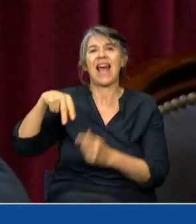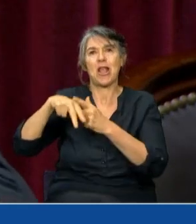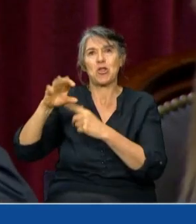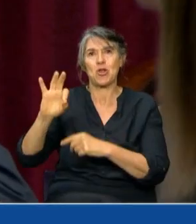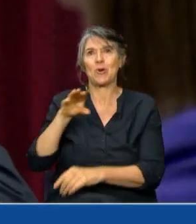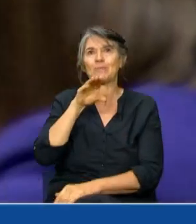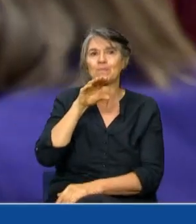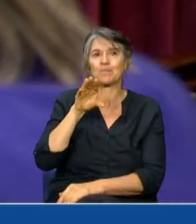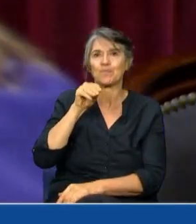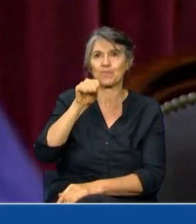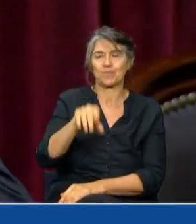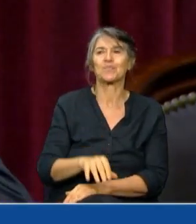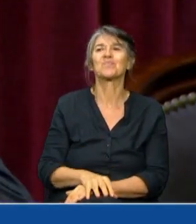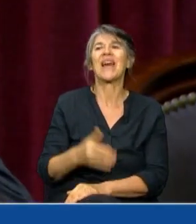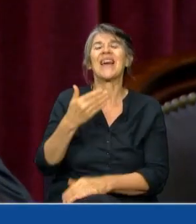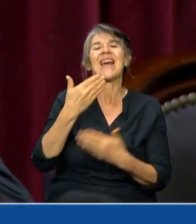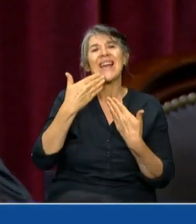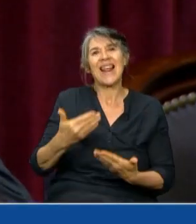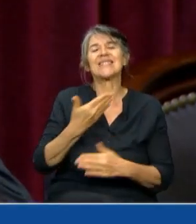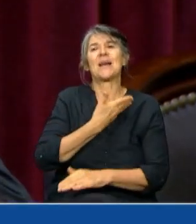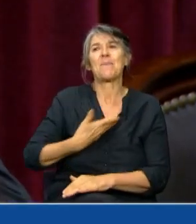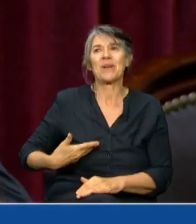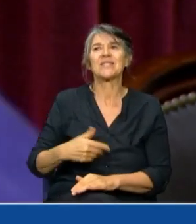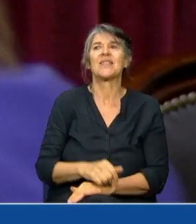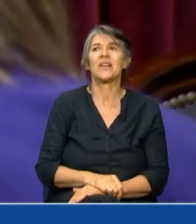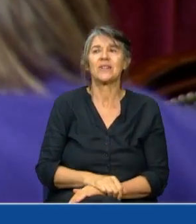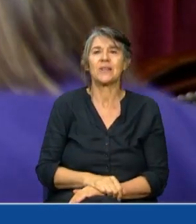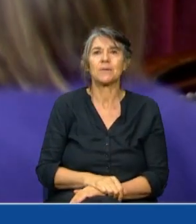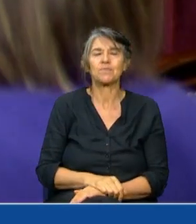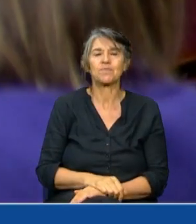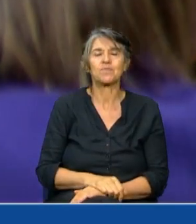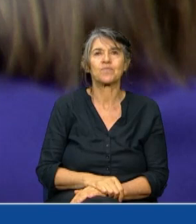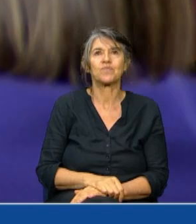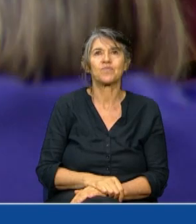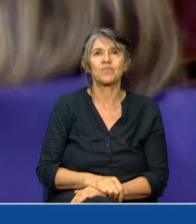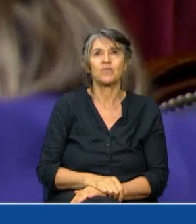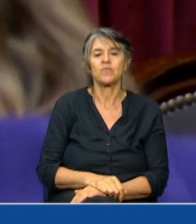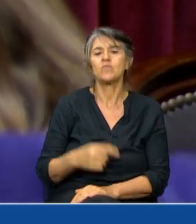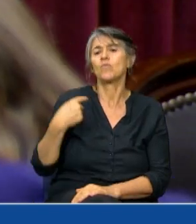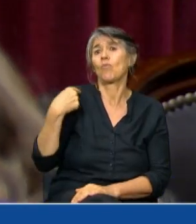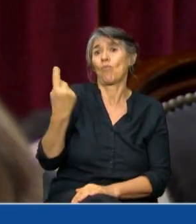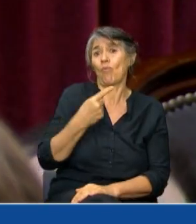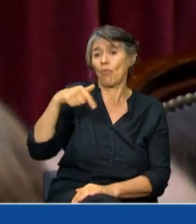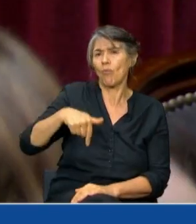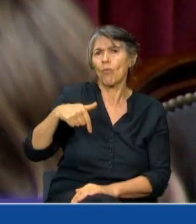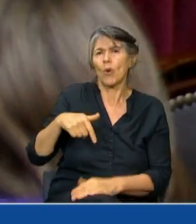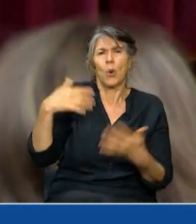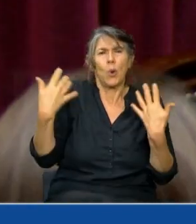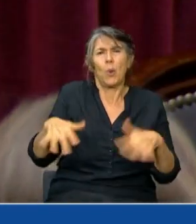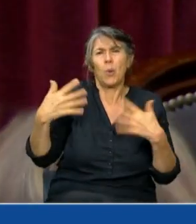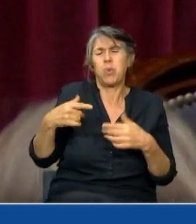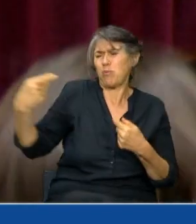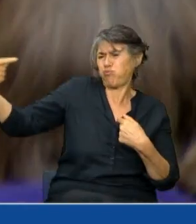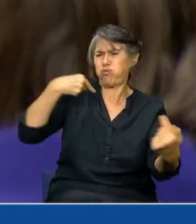Gracias, presidenta. Bueno, en estos días hemos recibido enormes calumnias y